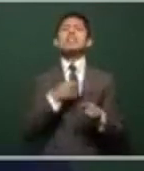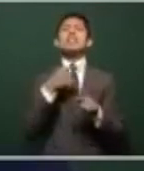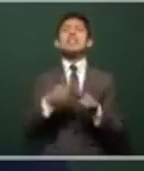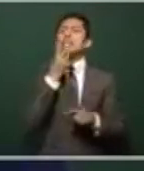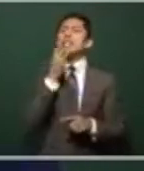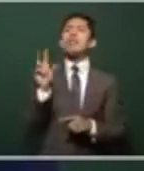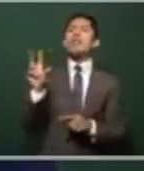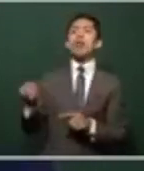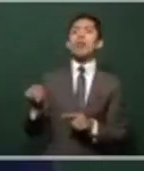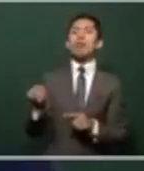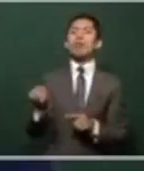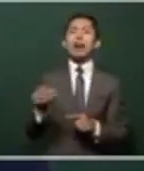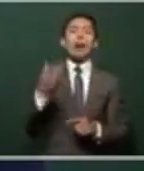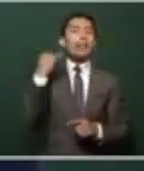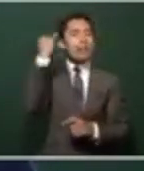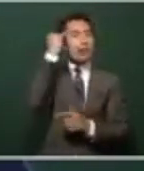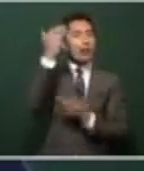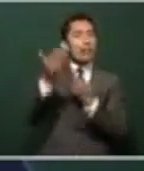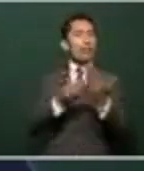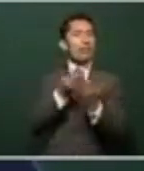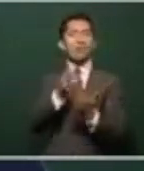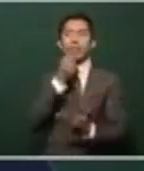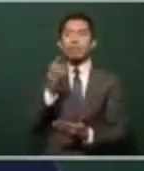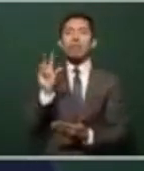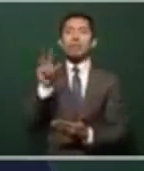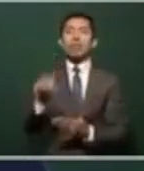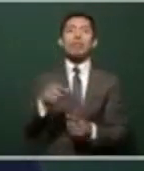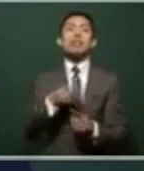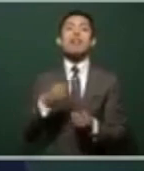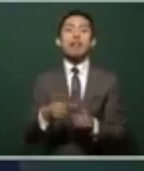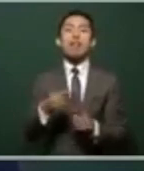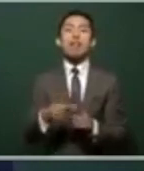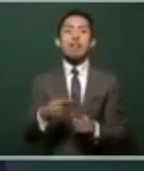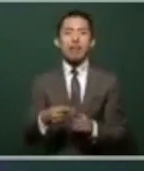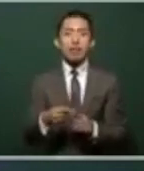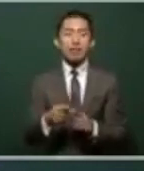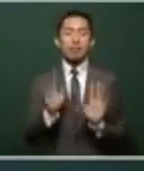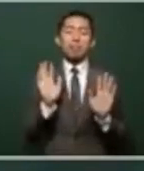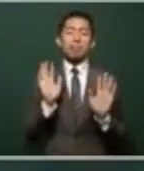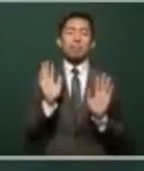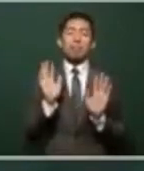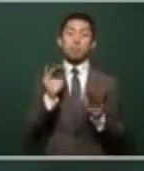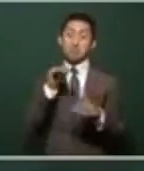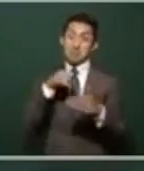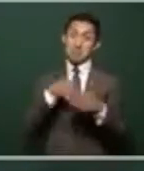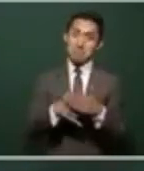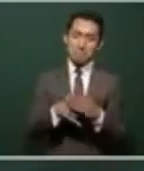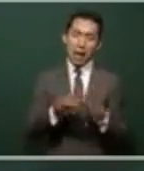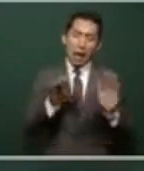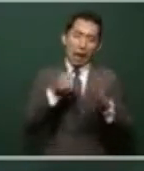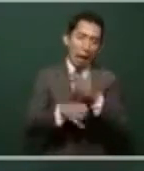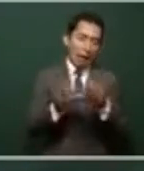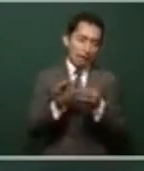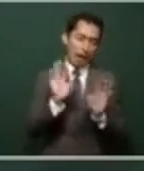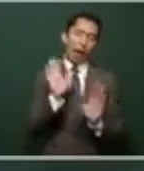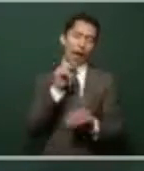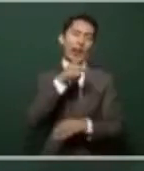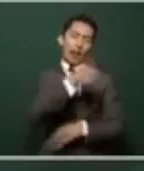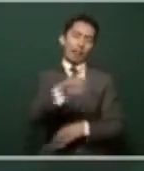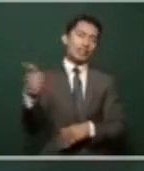la propuesta. ¿Quiénes? Bueno, yo ya no me puedo meter en eso, pero ustedes ayudan.